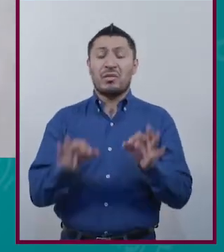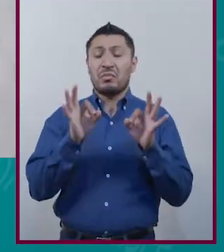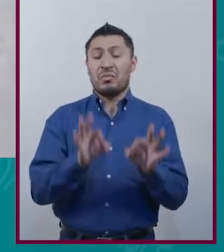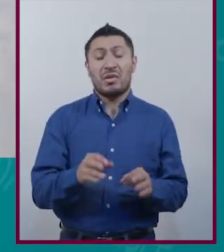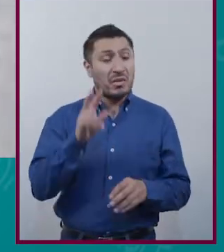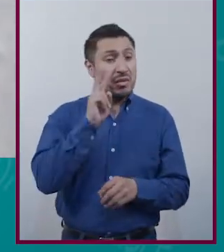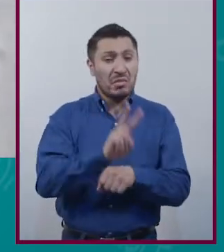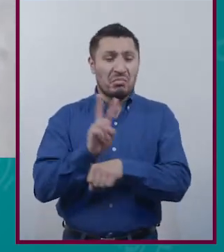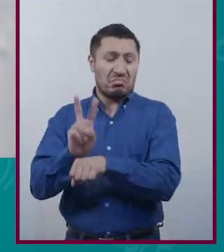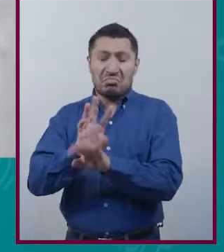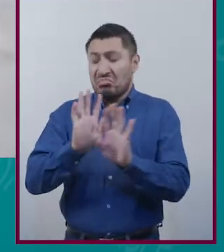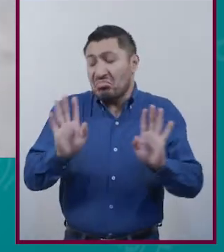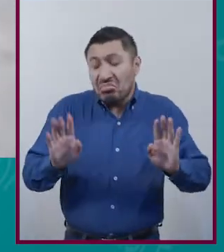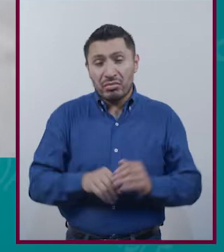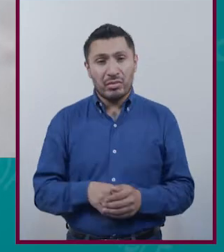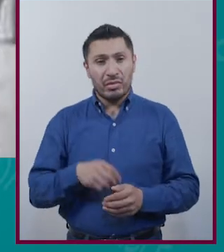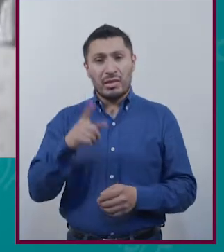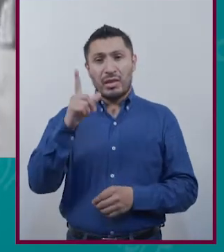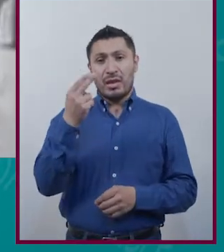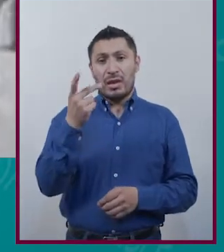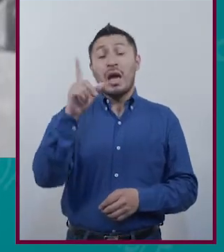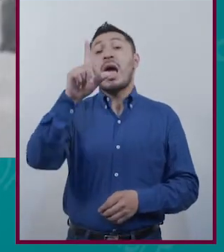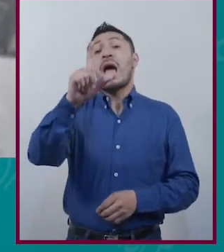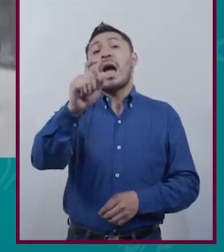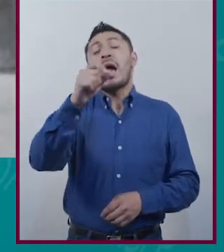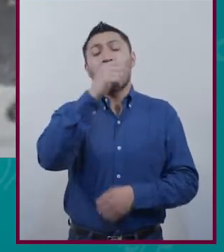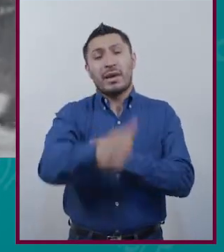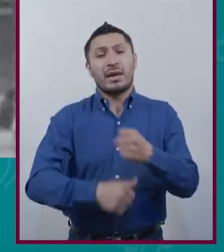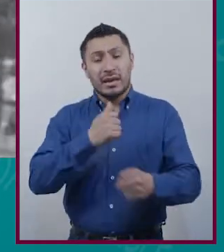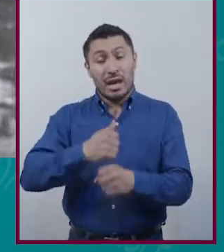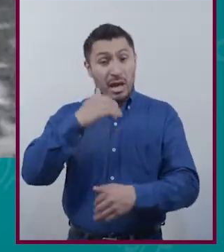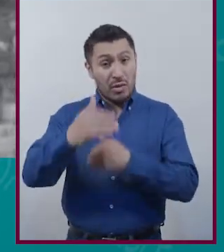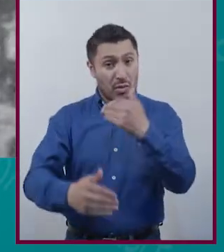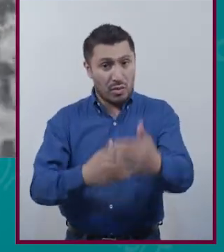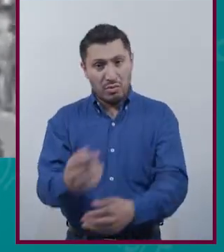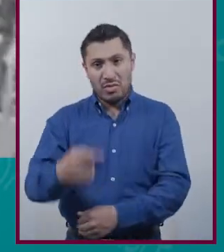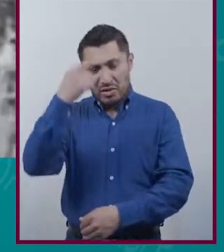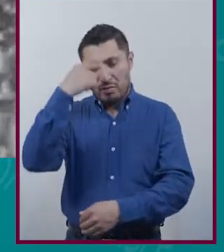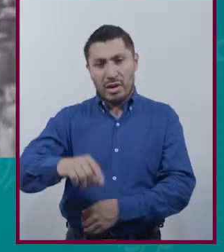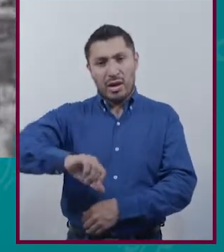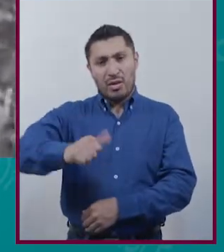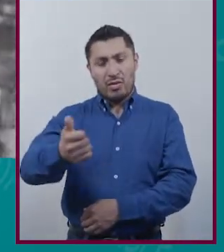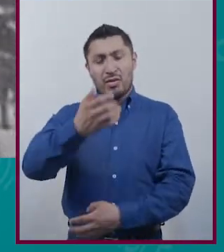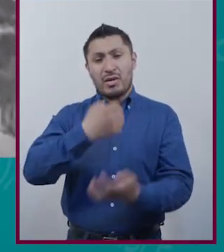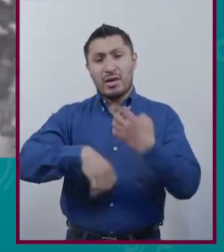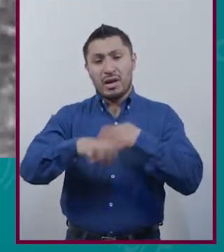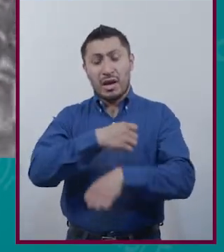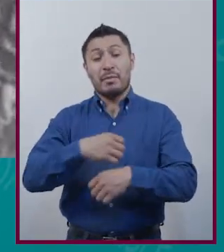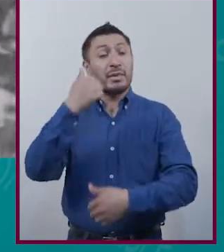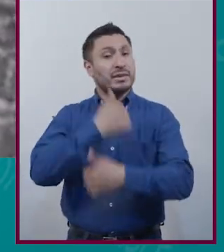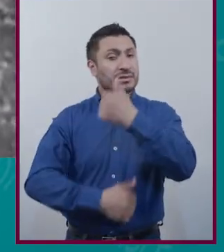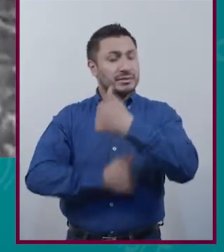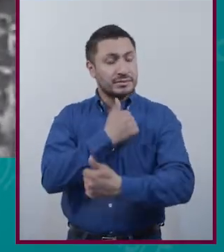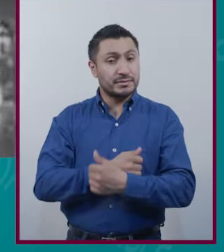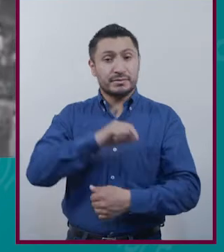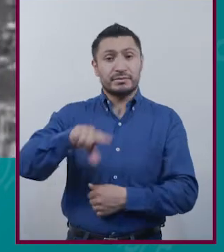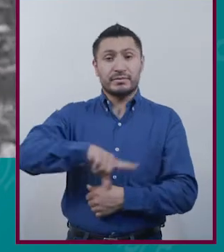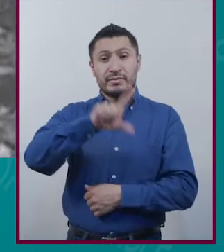funcionamiento. Pasaron más de 20 años para que llegara otra empresa que les hiciera competencia. A partir